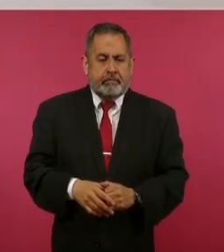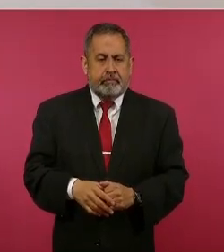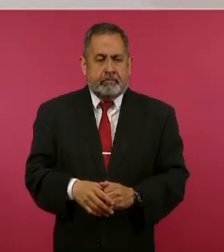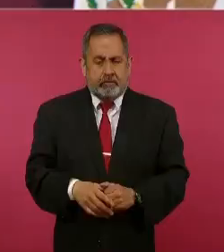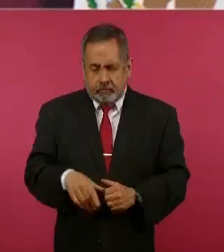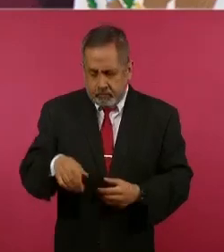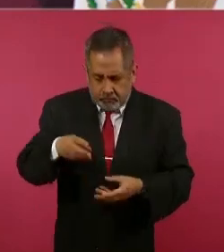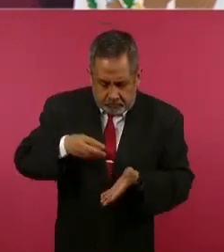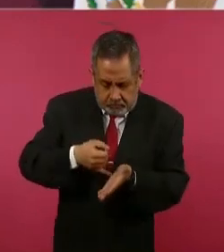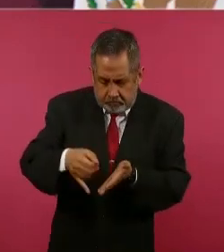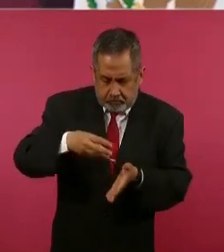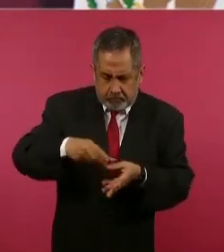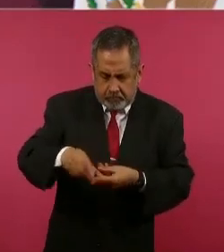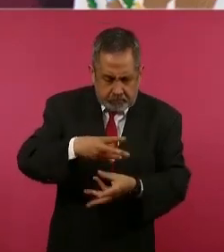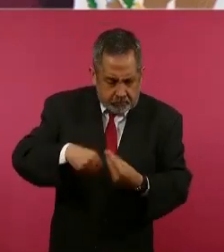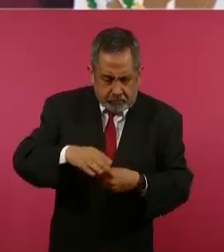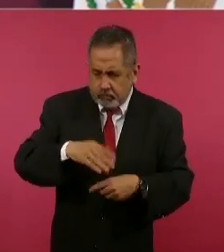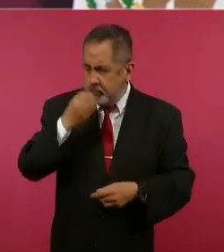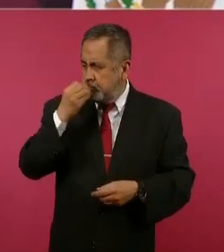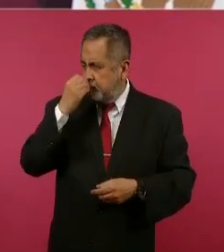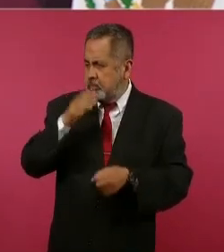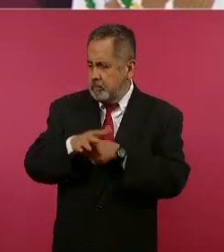Los alimentos